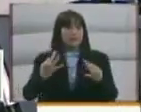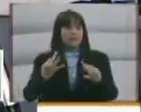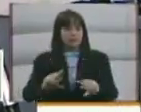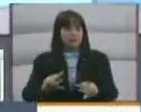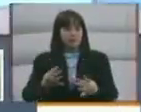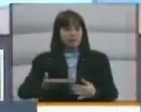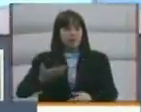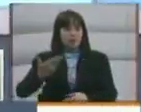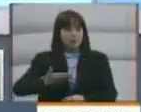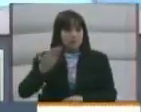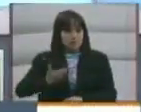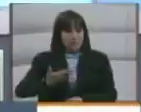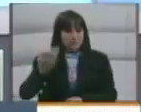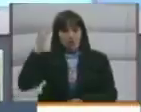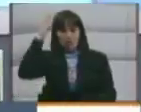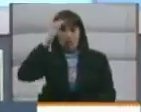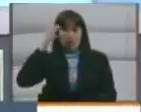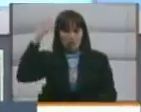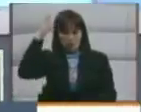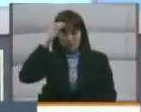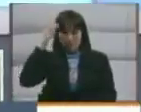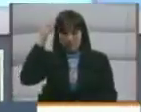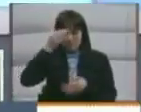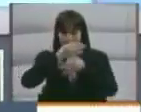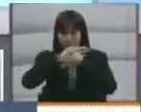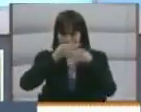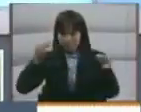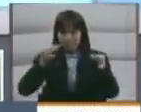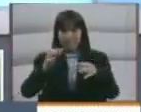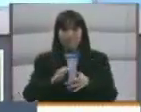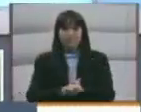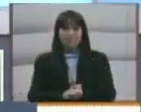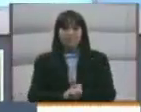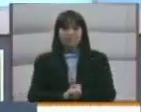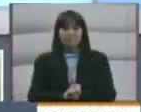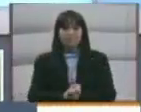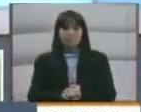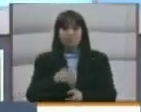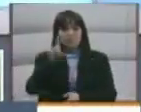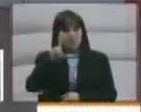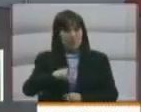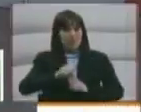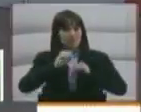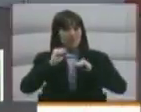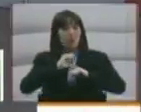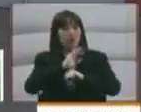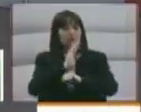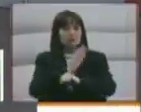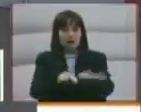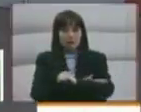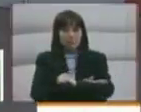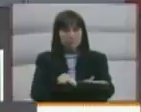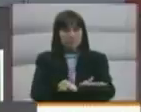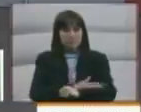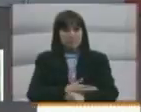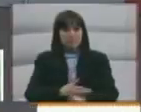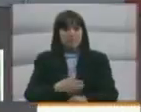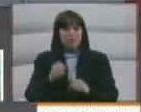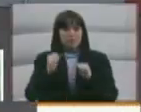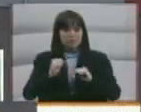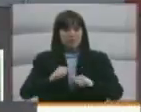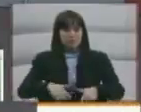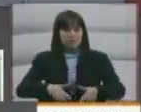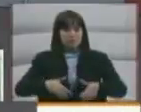traían una conciencia impoluta y sobre todo una fuerza que, créanme, nos